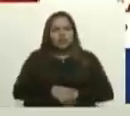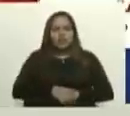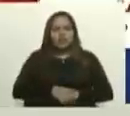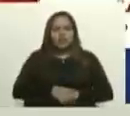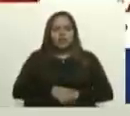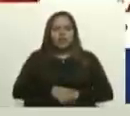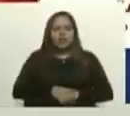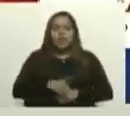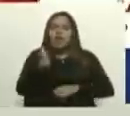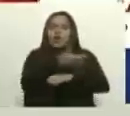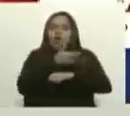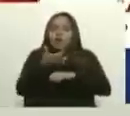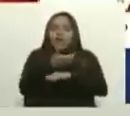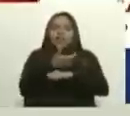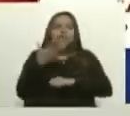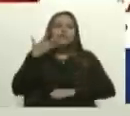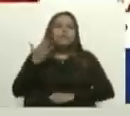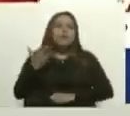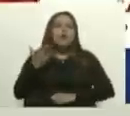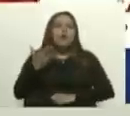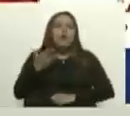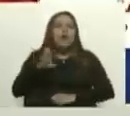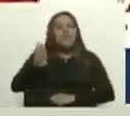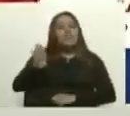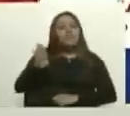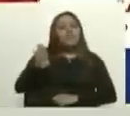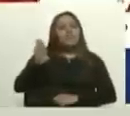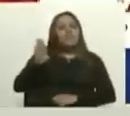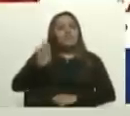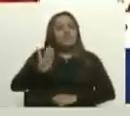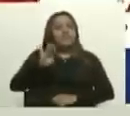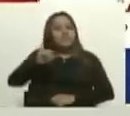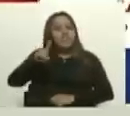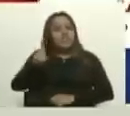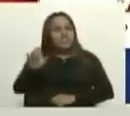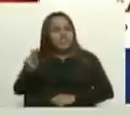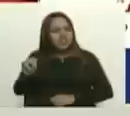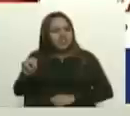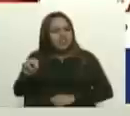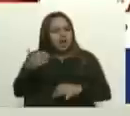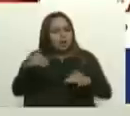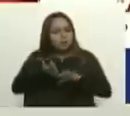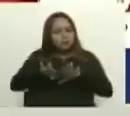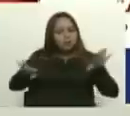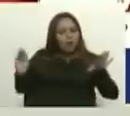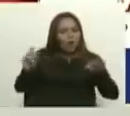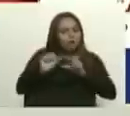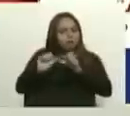el gobierno de Biden? ¿Marca distancia o sigue con la misma política?